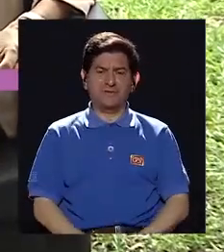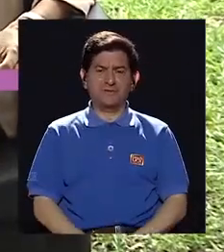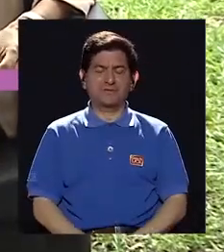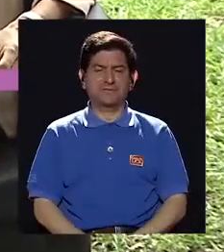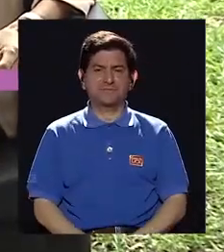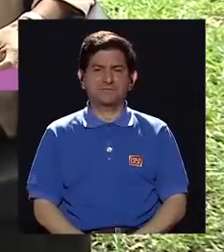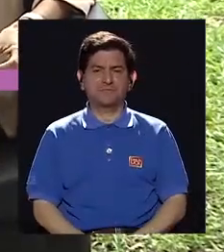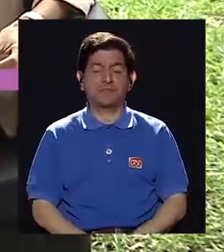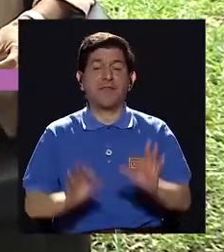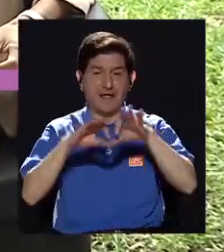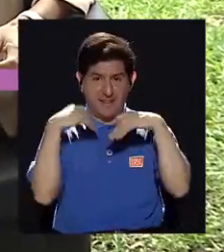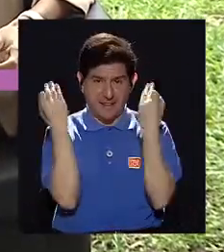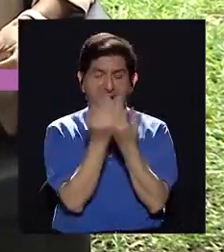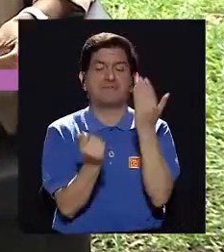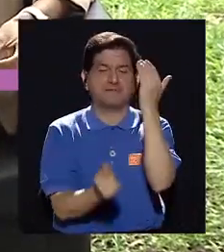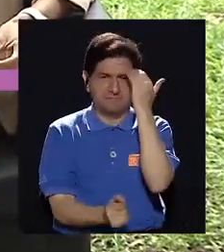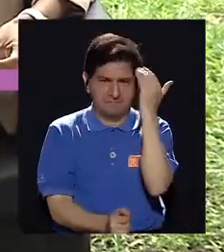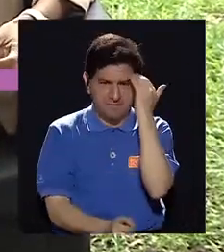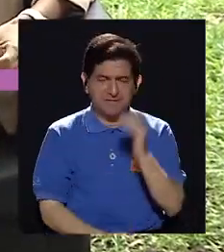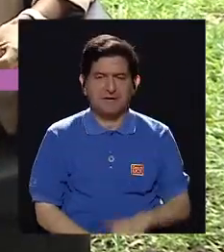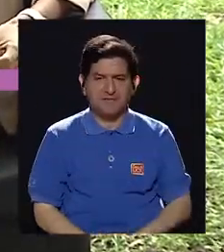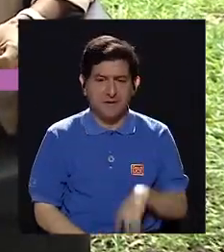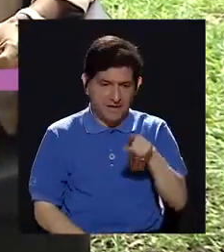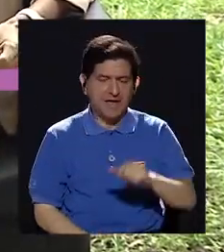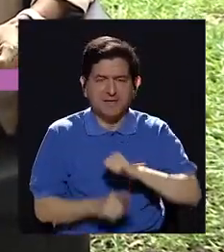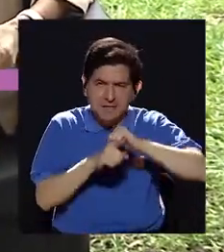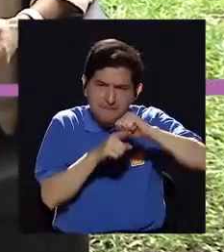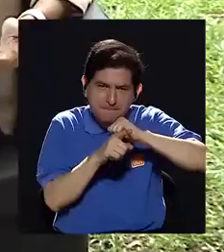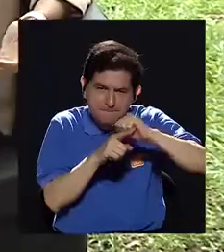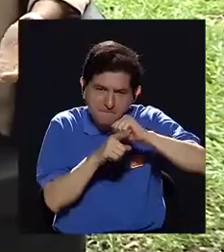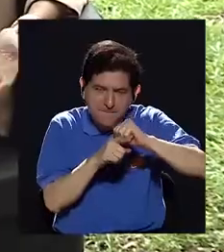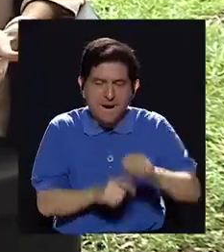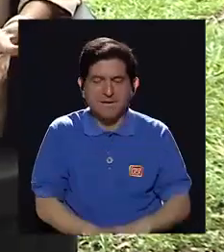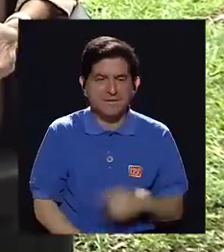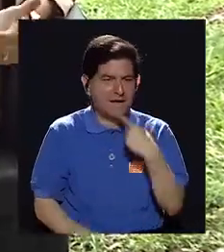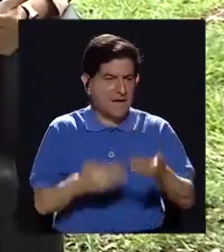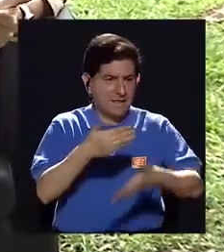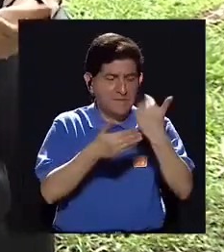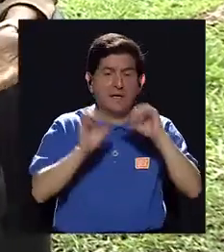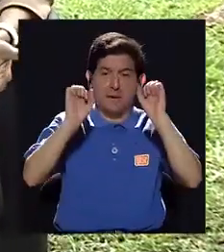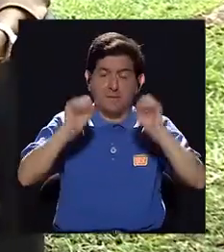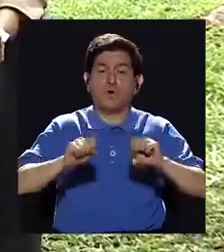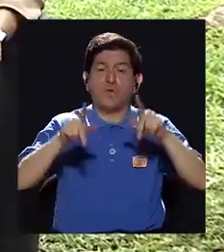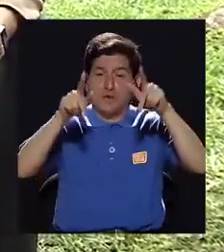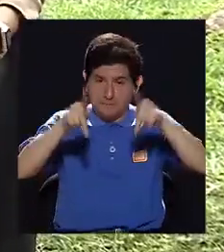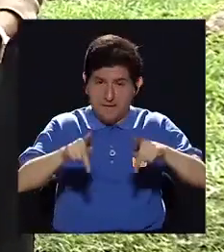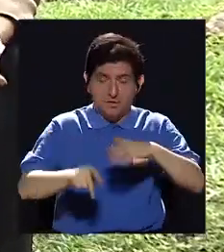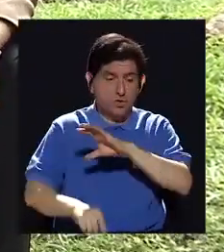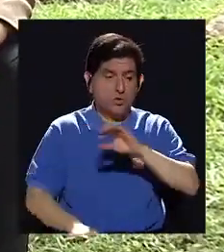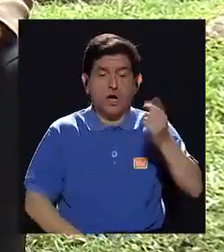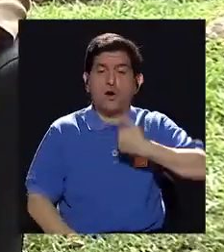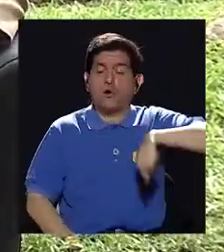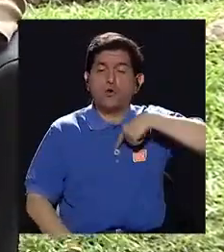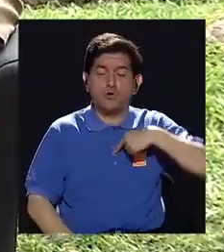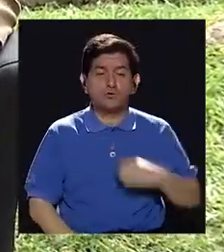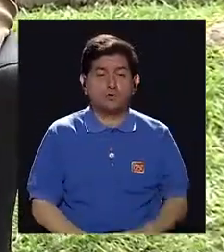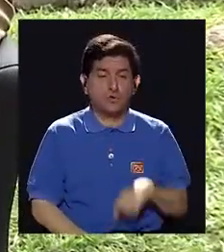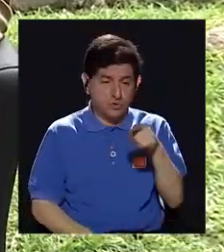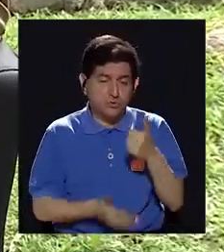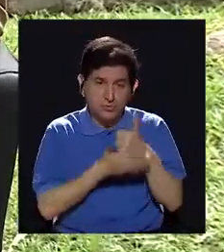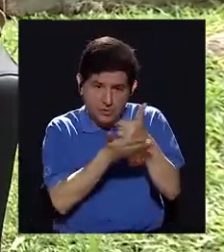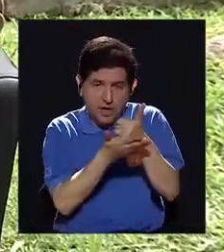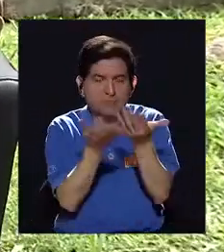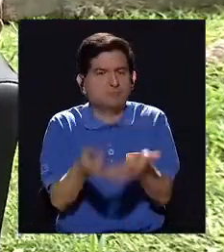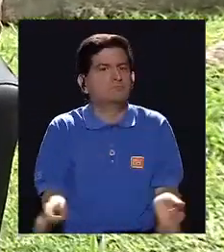¿verdad? Yo creo que la familia debe saber que los ejercicios, como hablábamos, que él pueda hacer o que nosotros podamos hacerlas